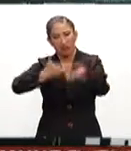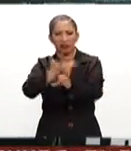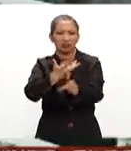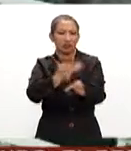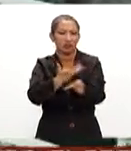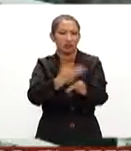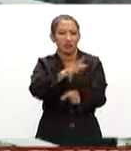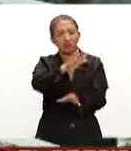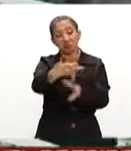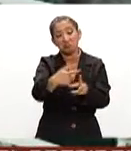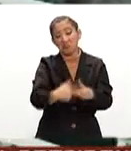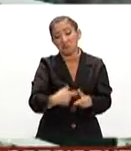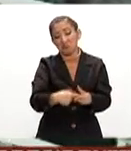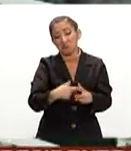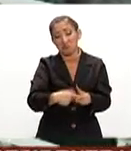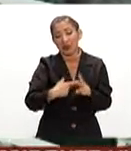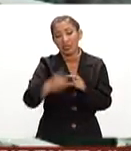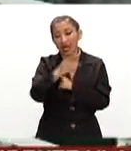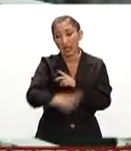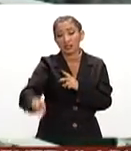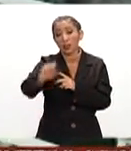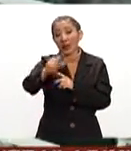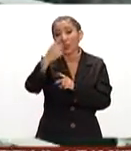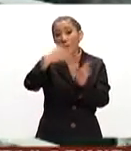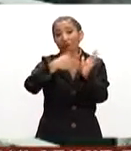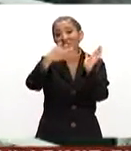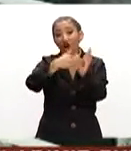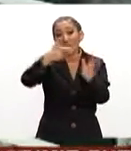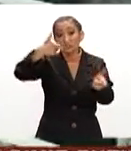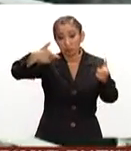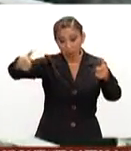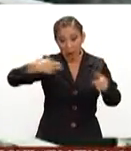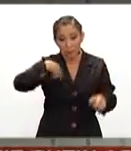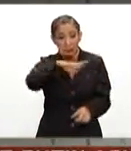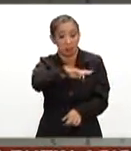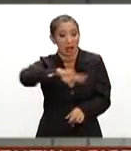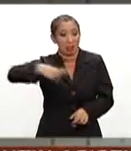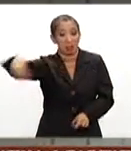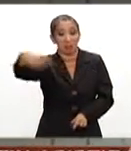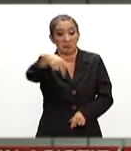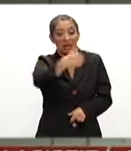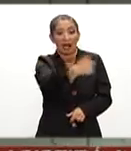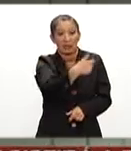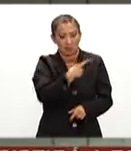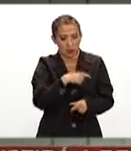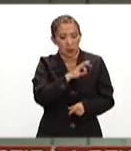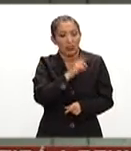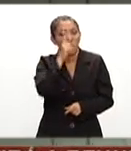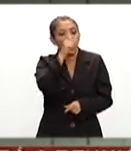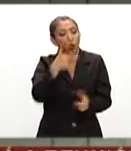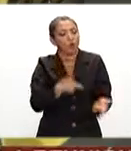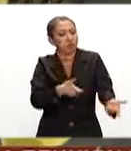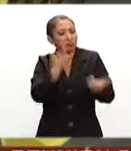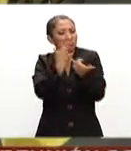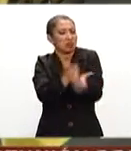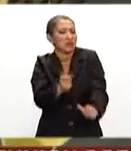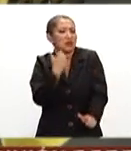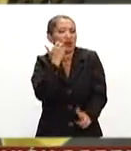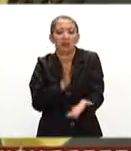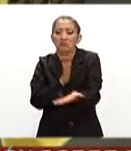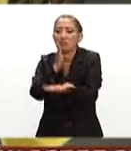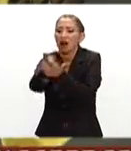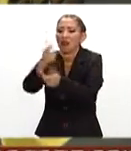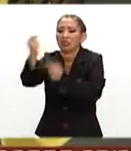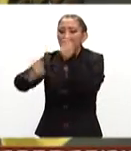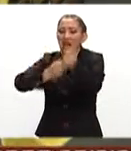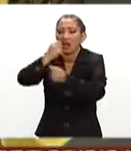Estados Unidos, donde se calcula que hay 321 millones de armas de uso privado. Cada persona puede tener el arma que quiera, va